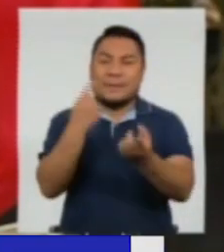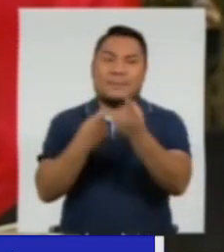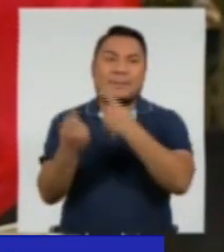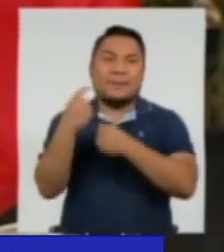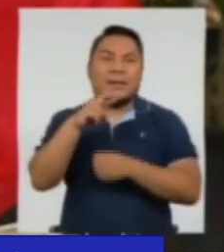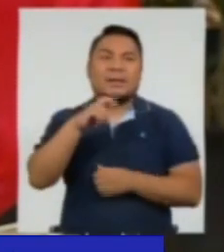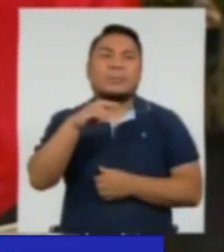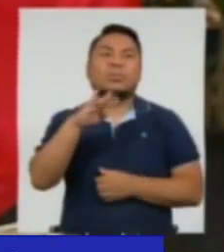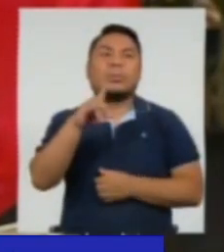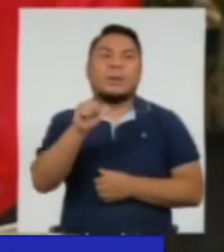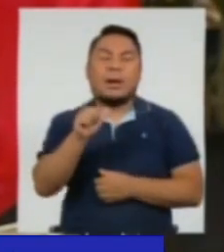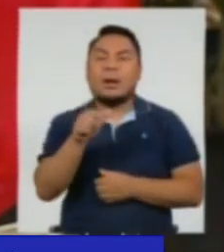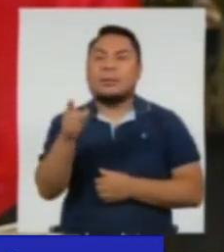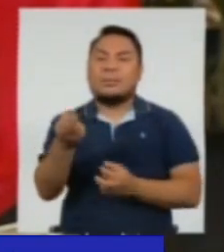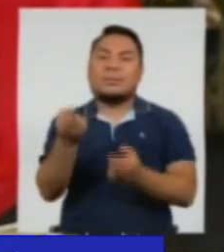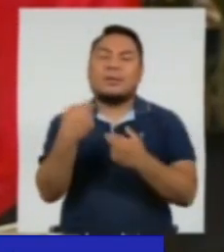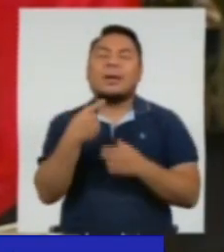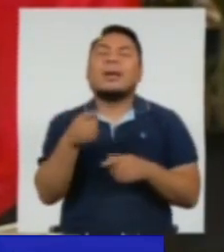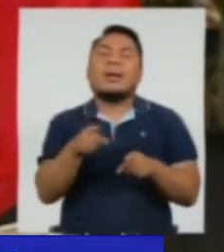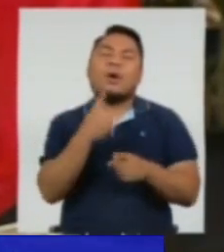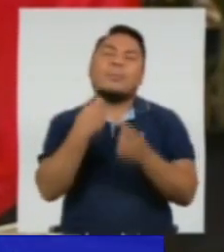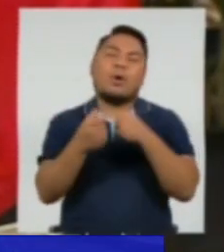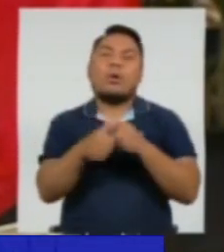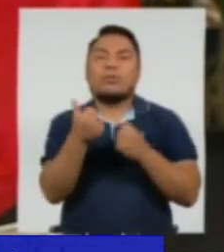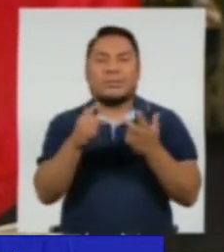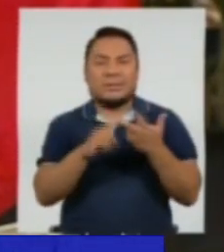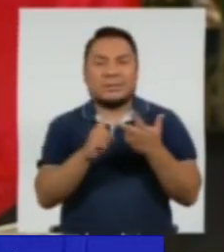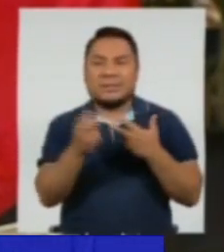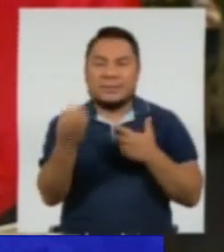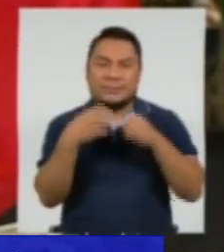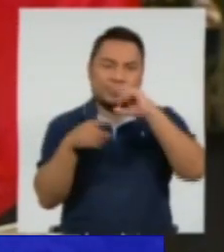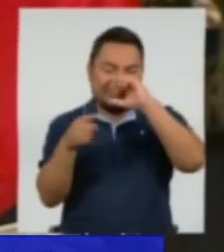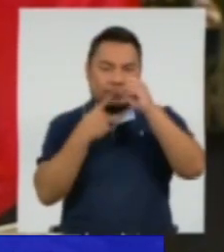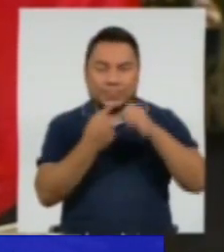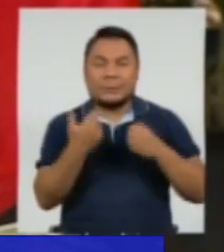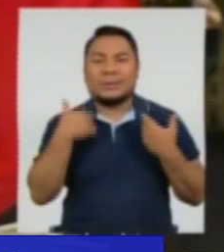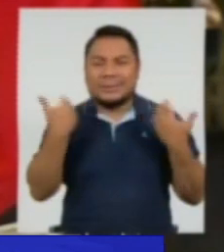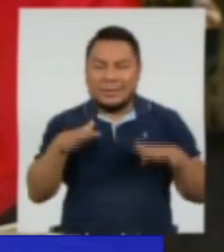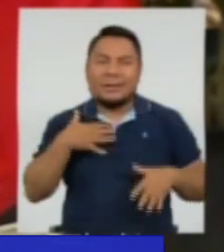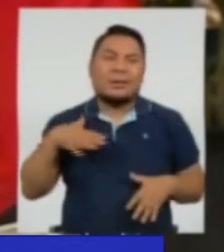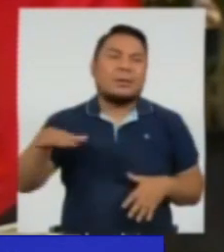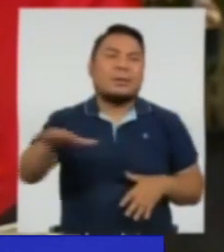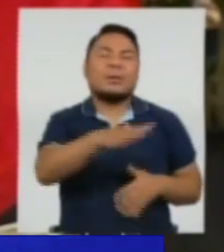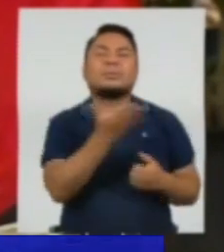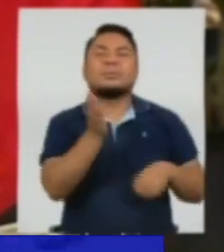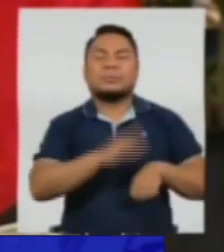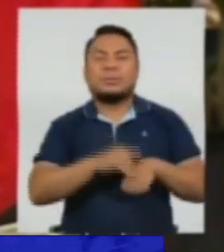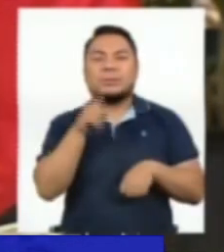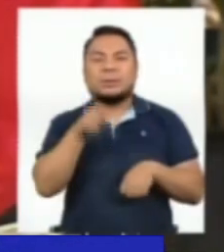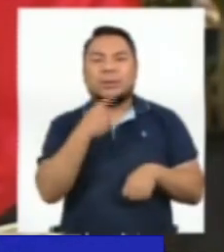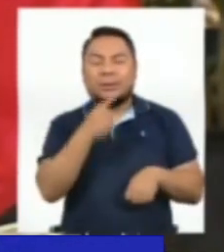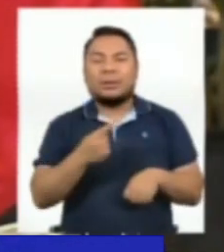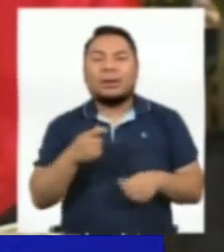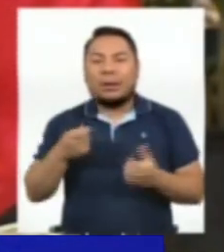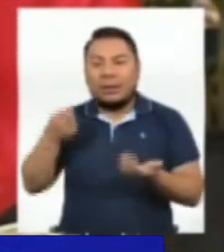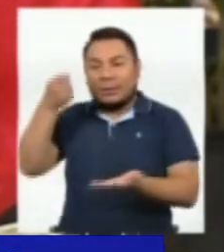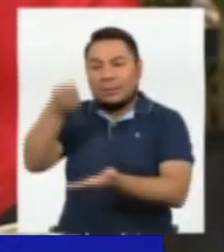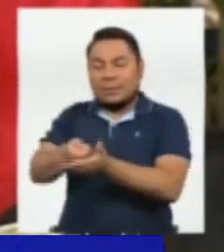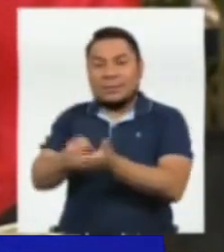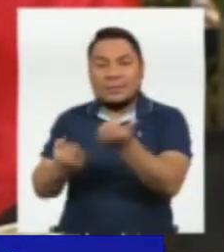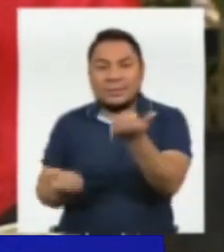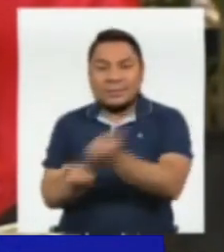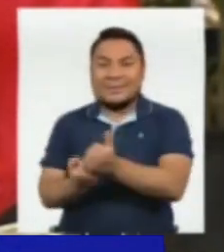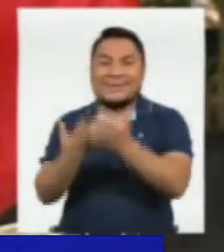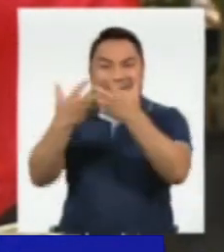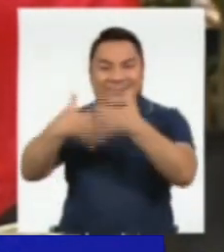El diario de la República tenía una tercera parte de la pregunta, que yo ya lo dije de manera general sobre este Reactiva Perú, este